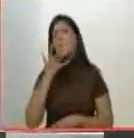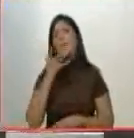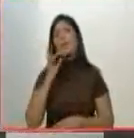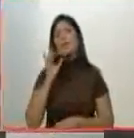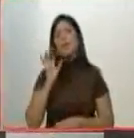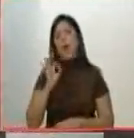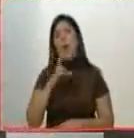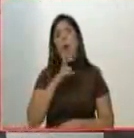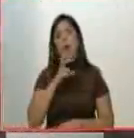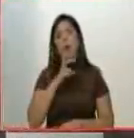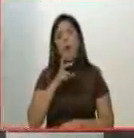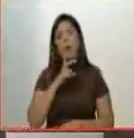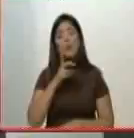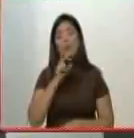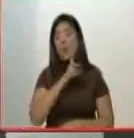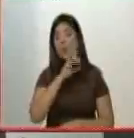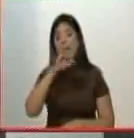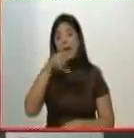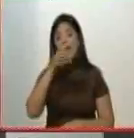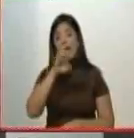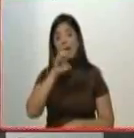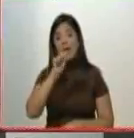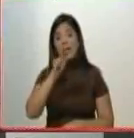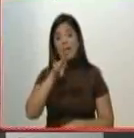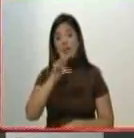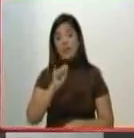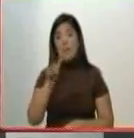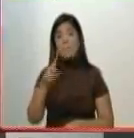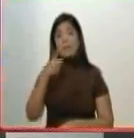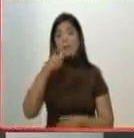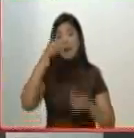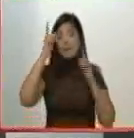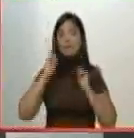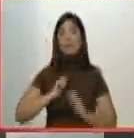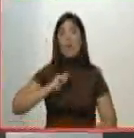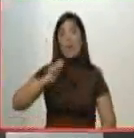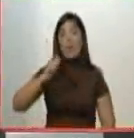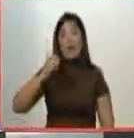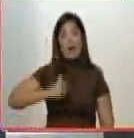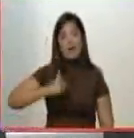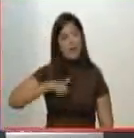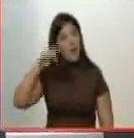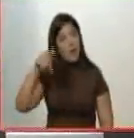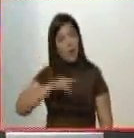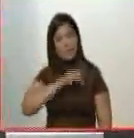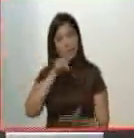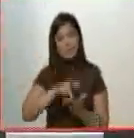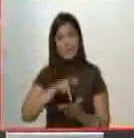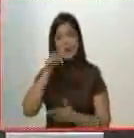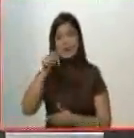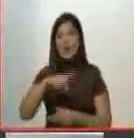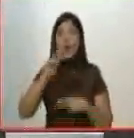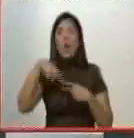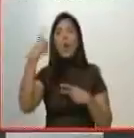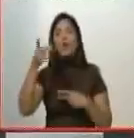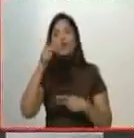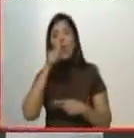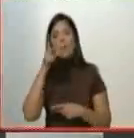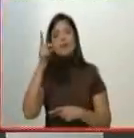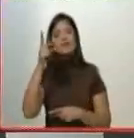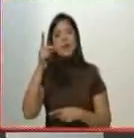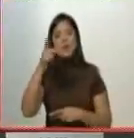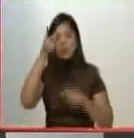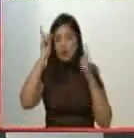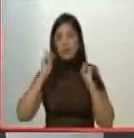medallistas de oro, como es el caso de Jesús González, el primer medallista panamericano en Toronto, que nos está acompañando acá, el doble medallista de oro como Rubén